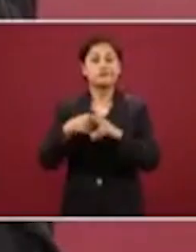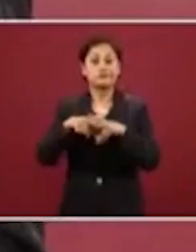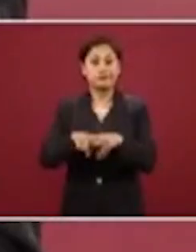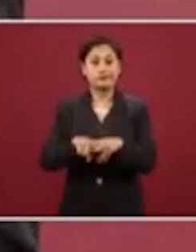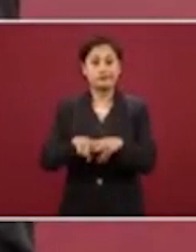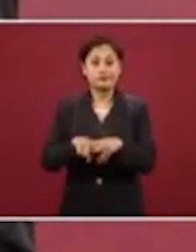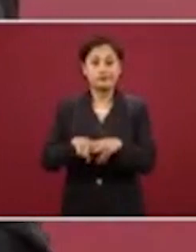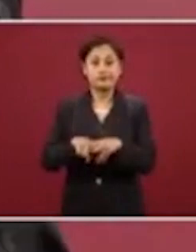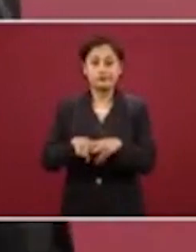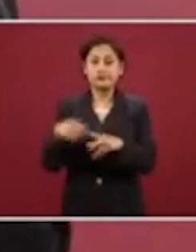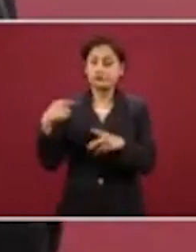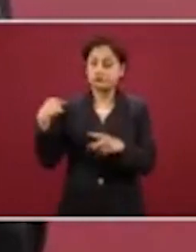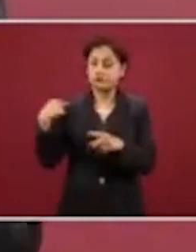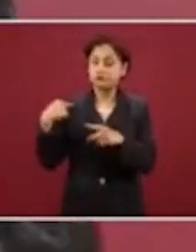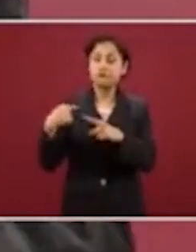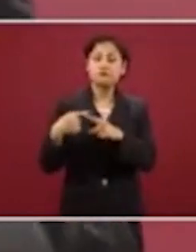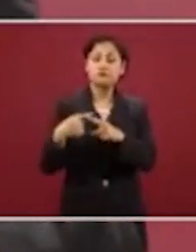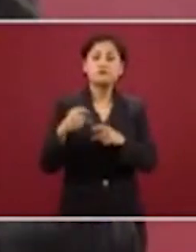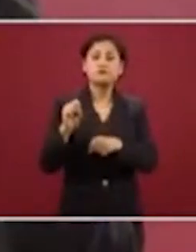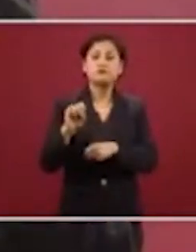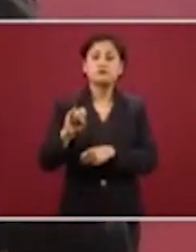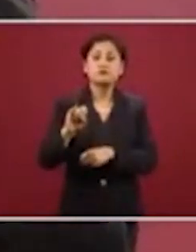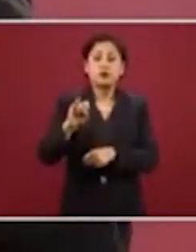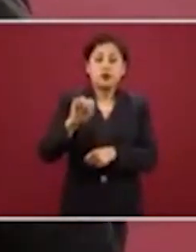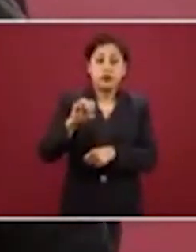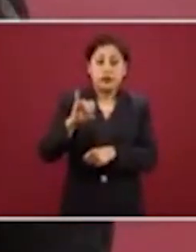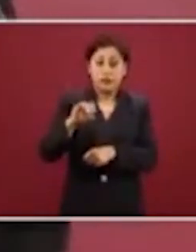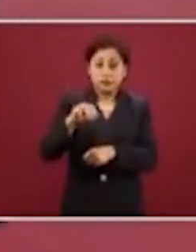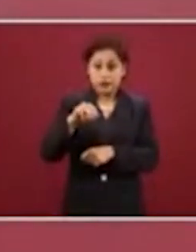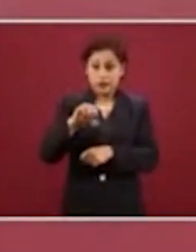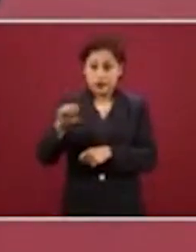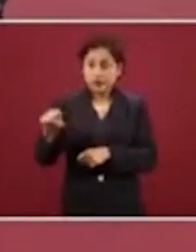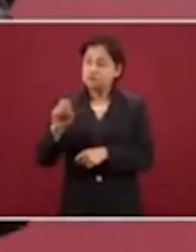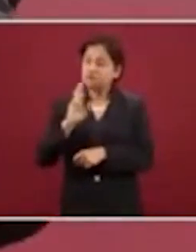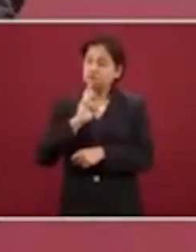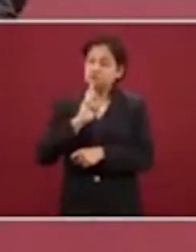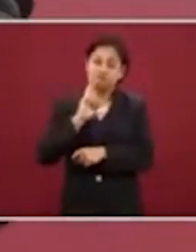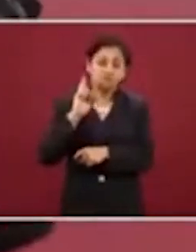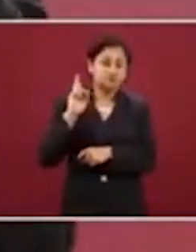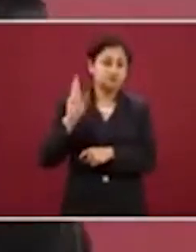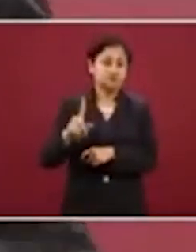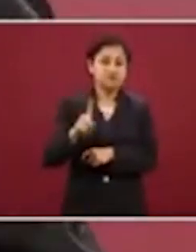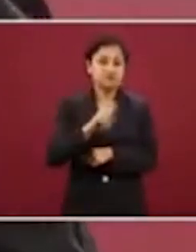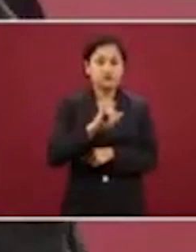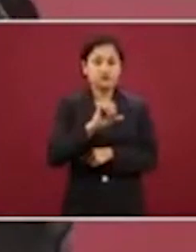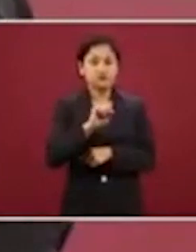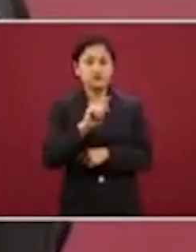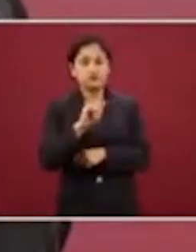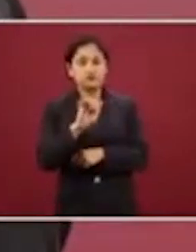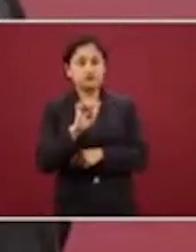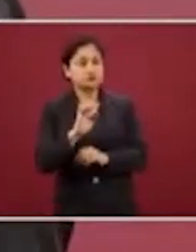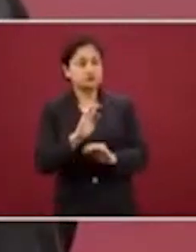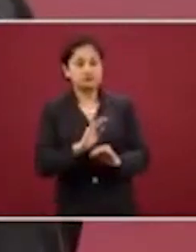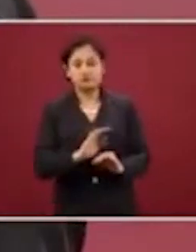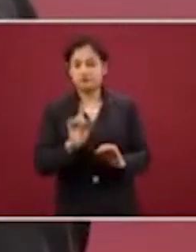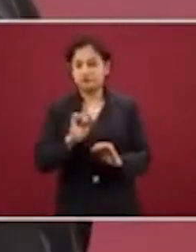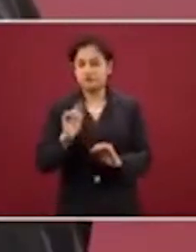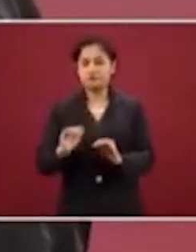para que deje la presidencia él se retirará para meganoticias lizbeth inclán